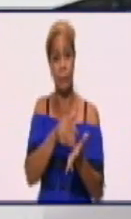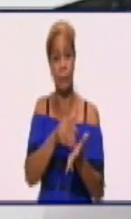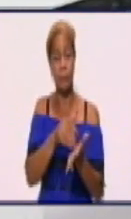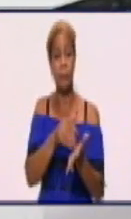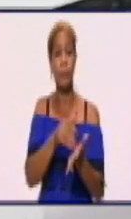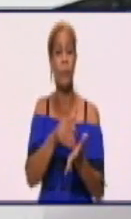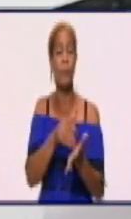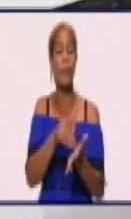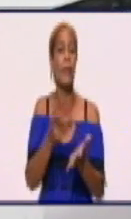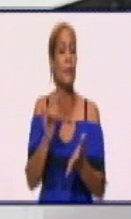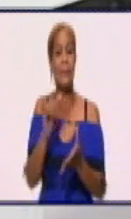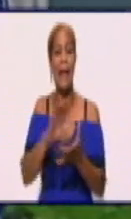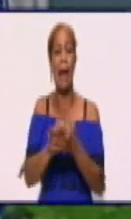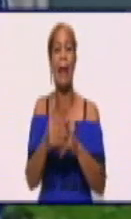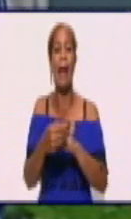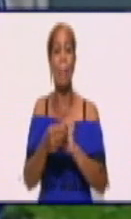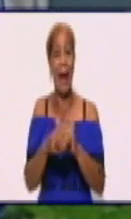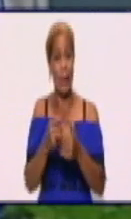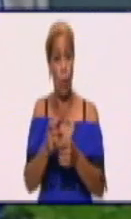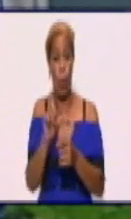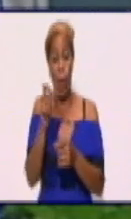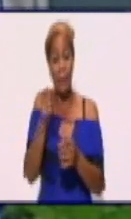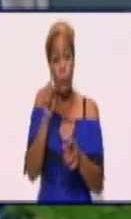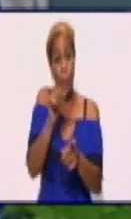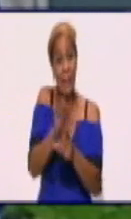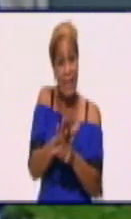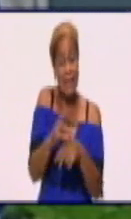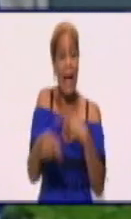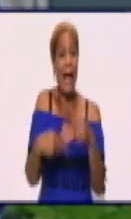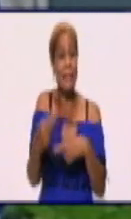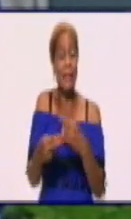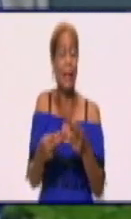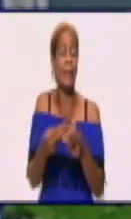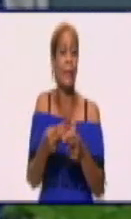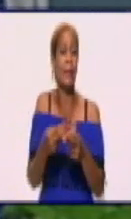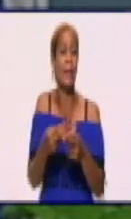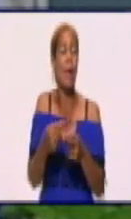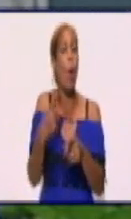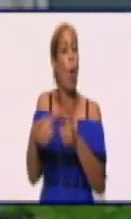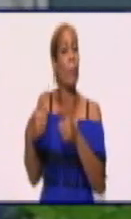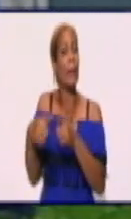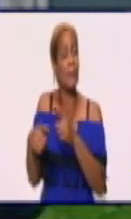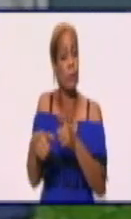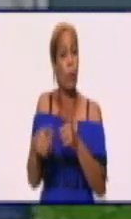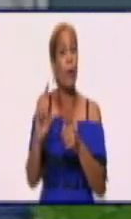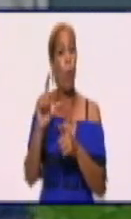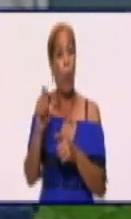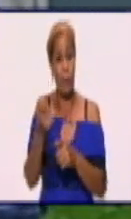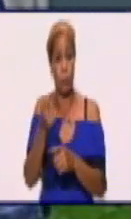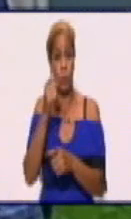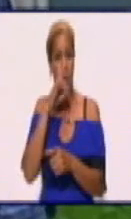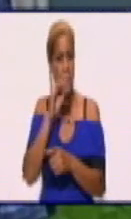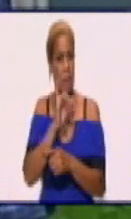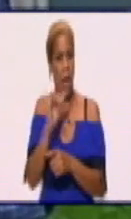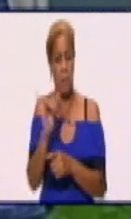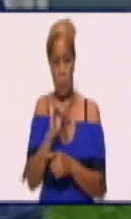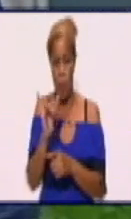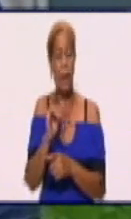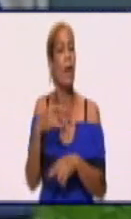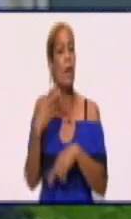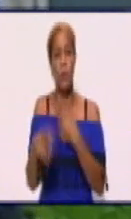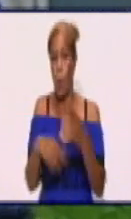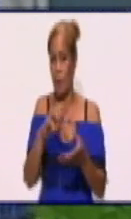por un cajero automático en tres horas por poner el ejemplo sin embargo llegan sacan la tarjeta la ponen